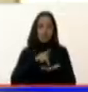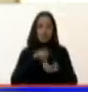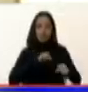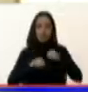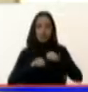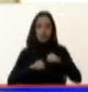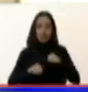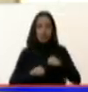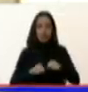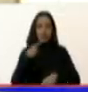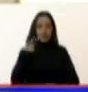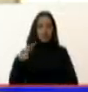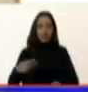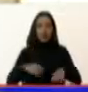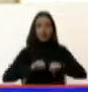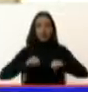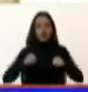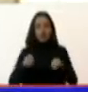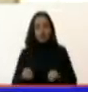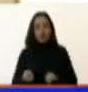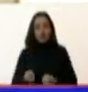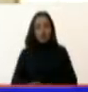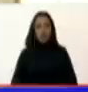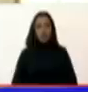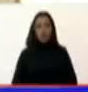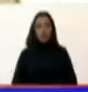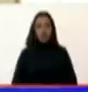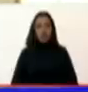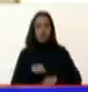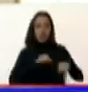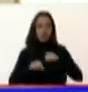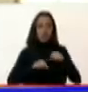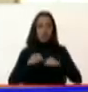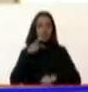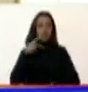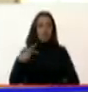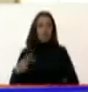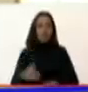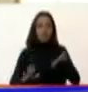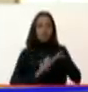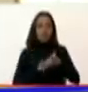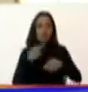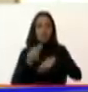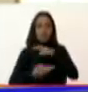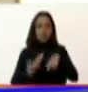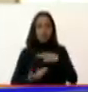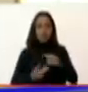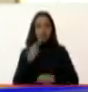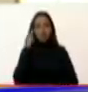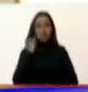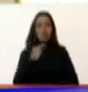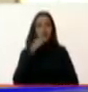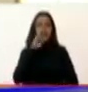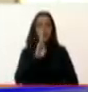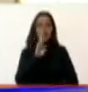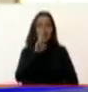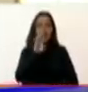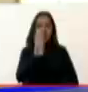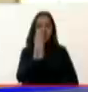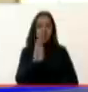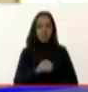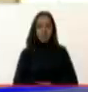político Ruptura, que era el movimiento político del Partido de la Revolución Bolivariana, PRB,